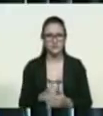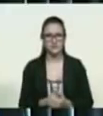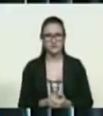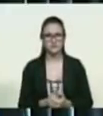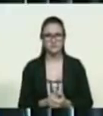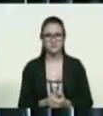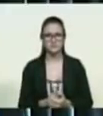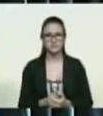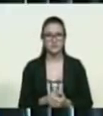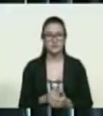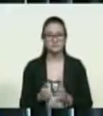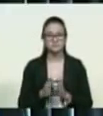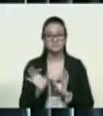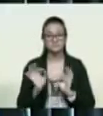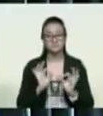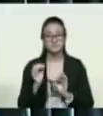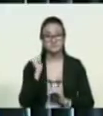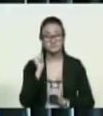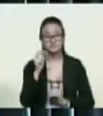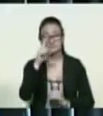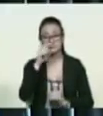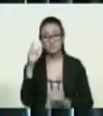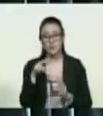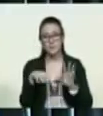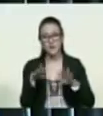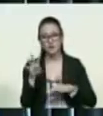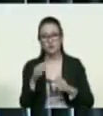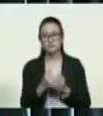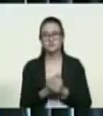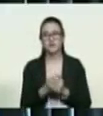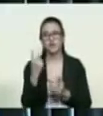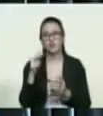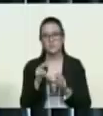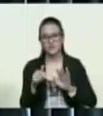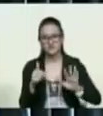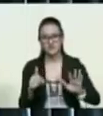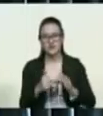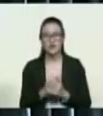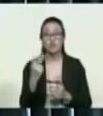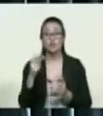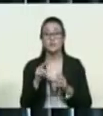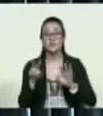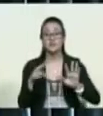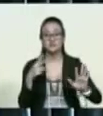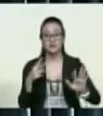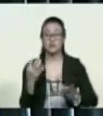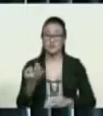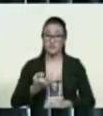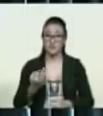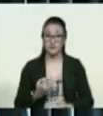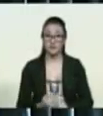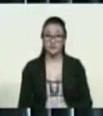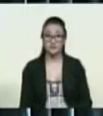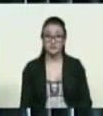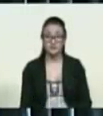en intentos golpistas en el 2014, en el 2016, en el 2017. Es verdad.